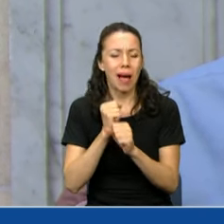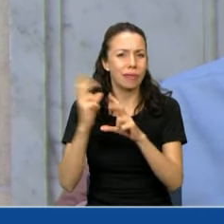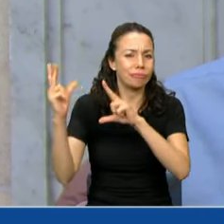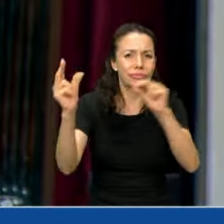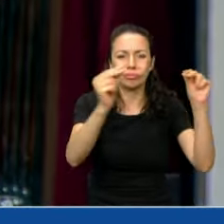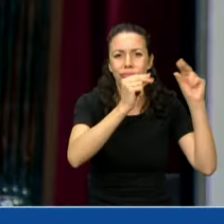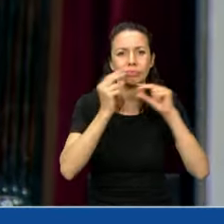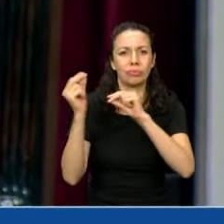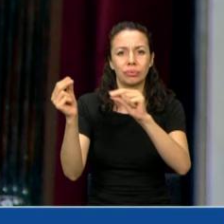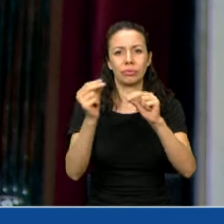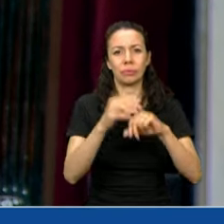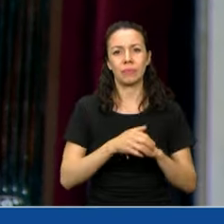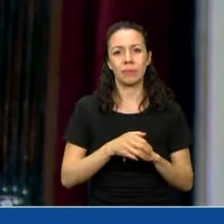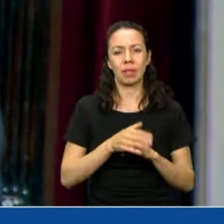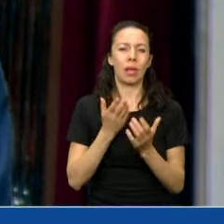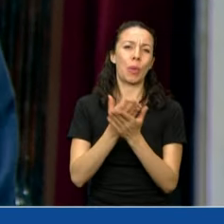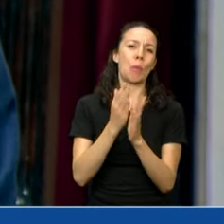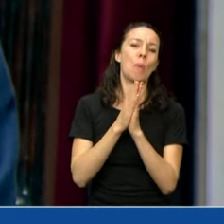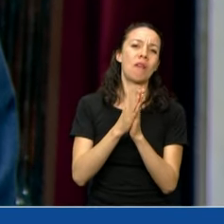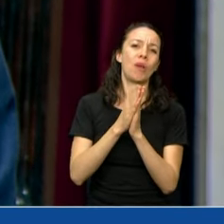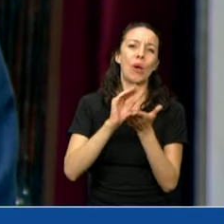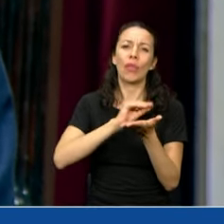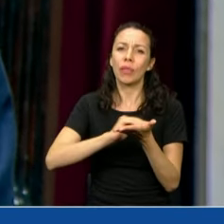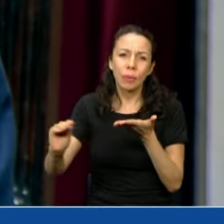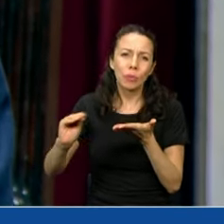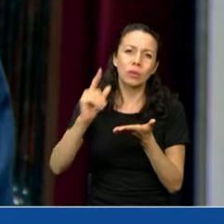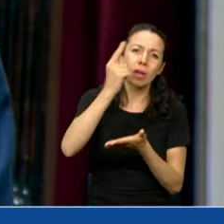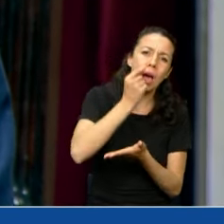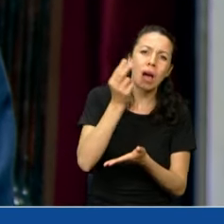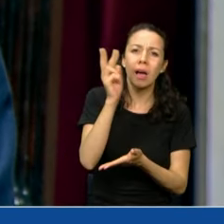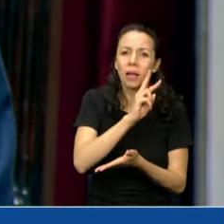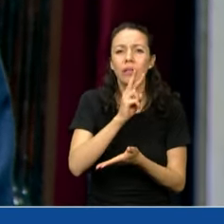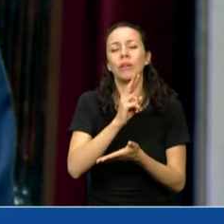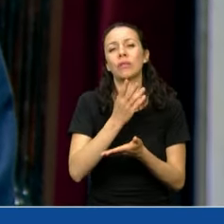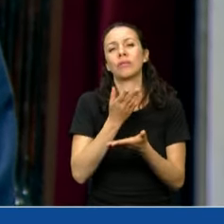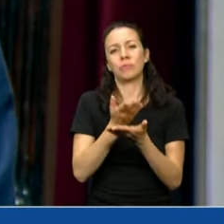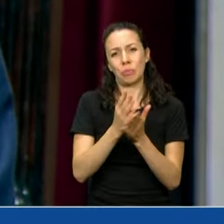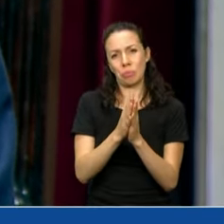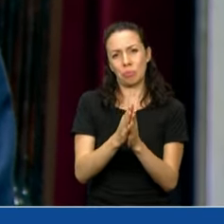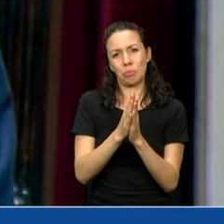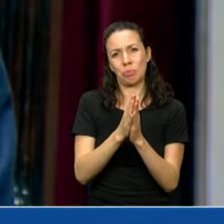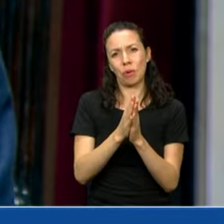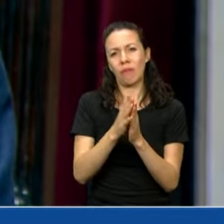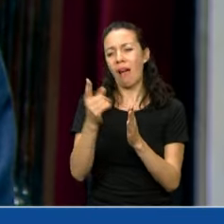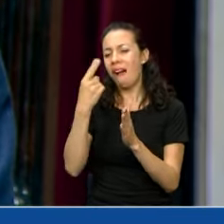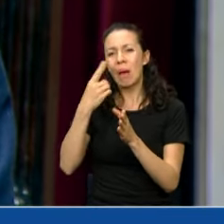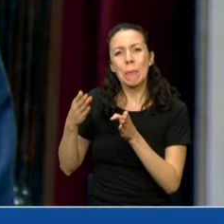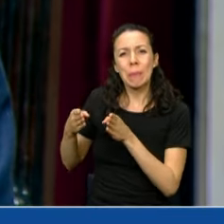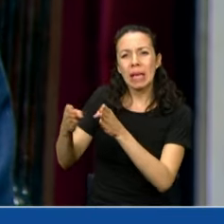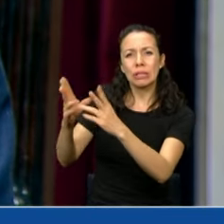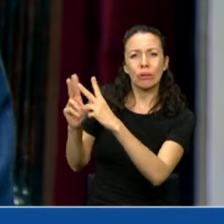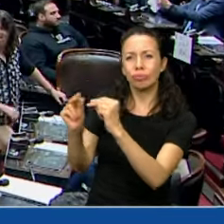favor le pedimos a los diputados y diputadas a ver ese Corrillo ahí en el